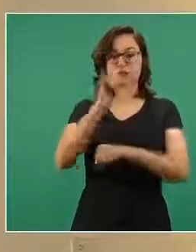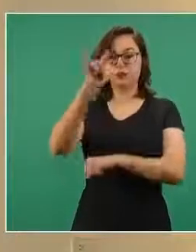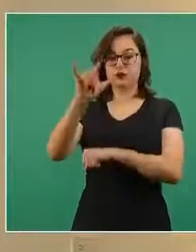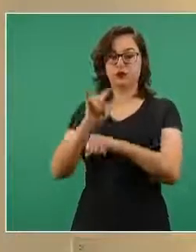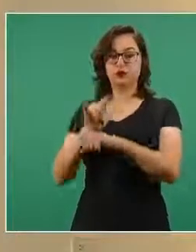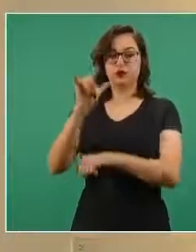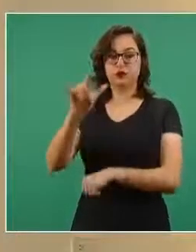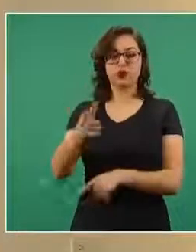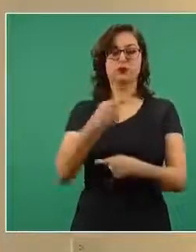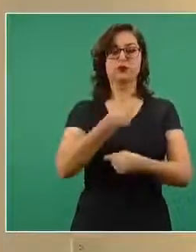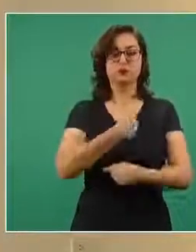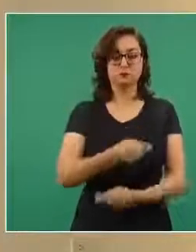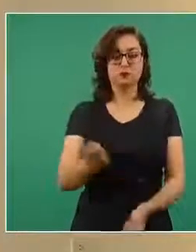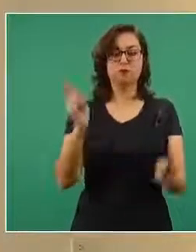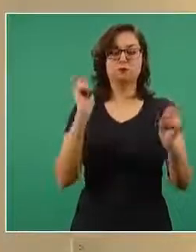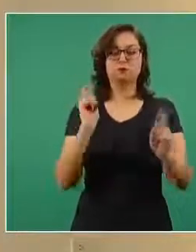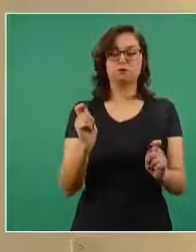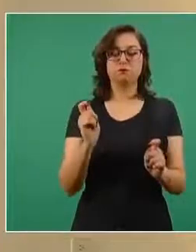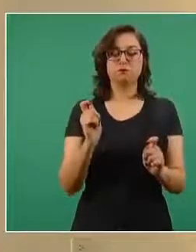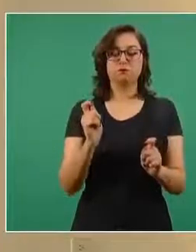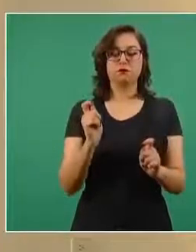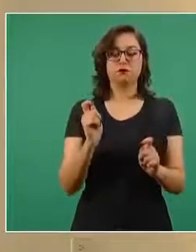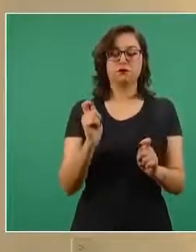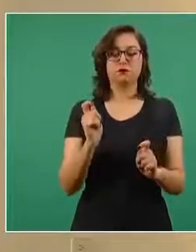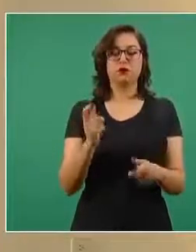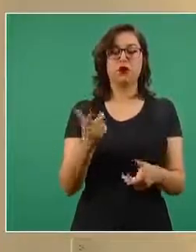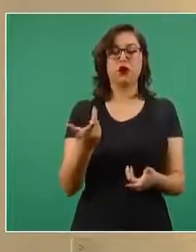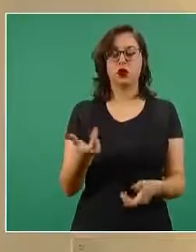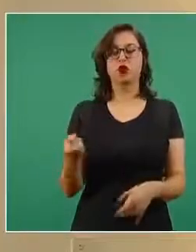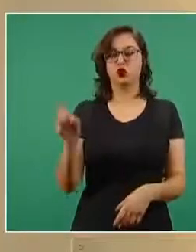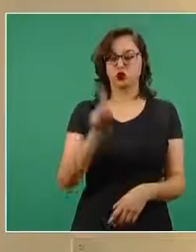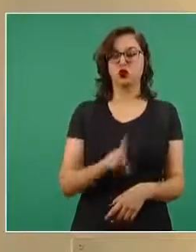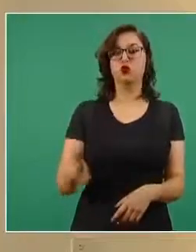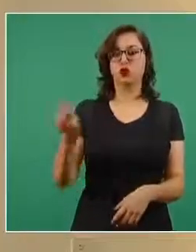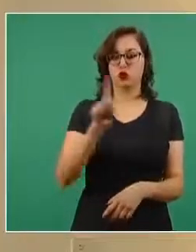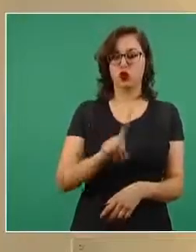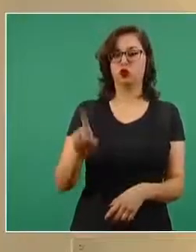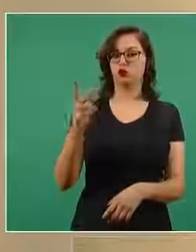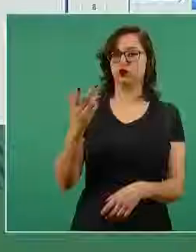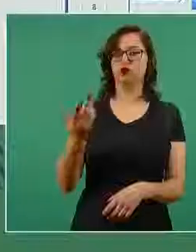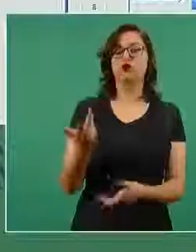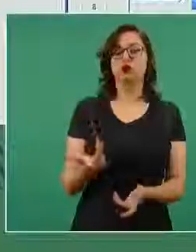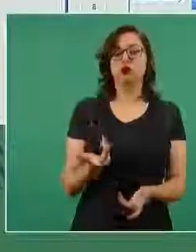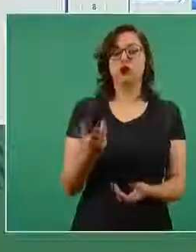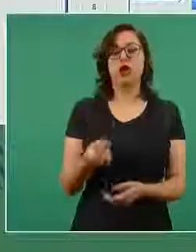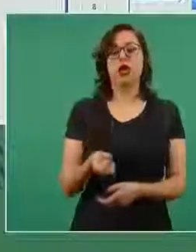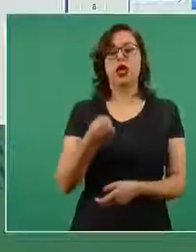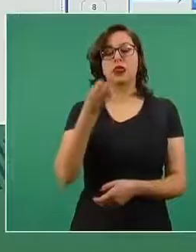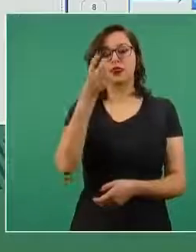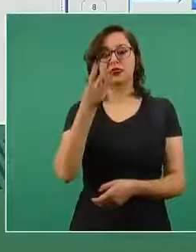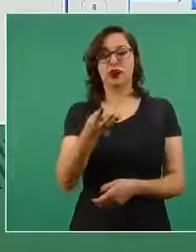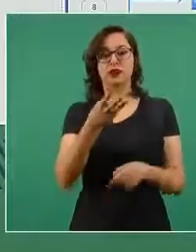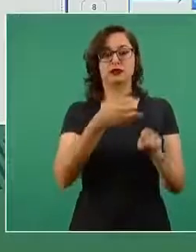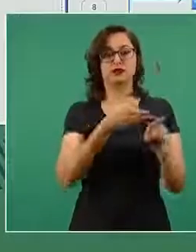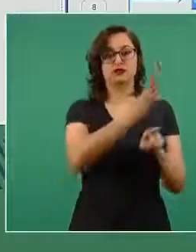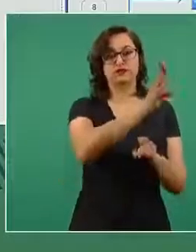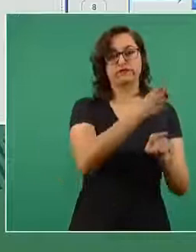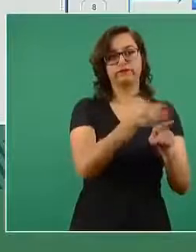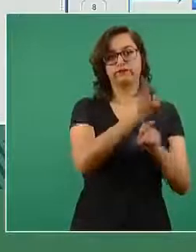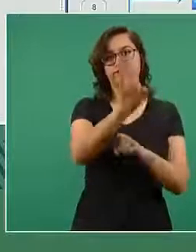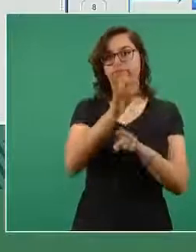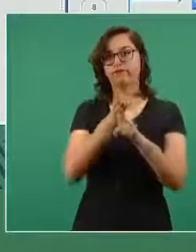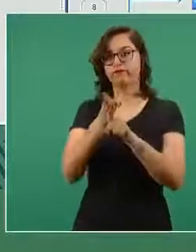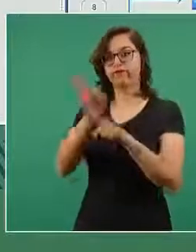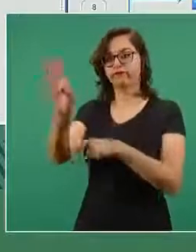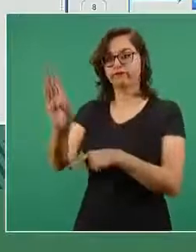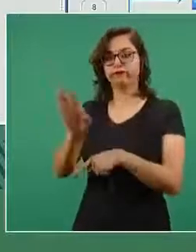292.880 dosis, se llevó a cabo el día domingo. Se establecieron 3 rutas aéreas para proporcionar